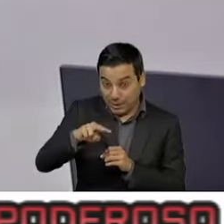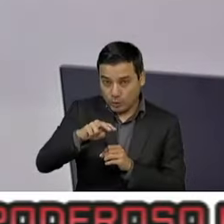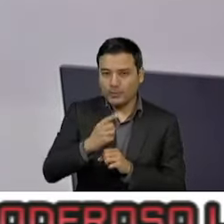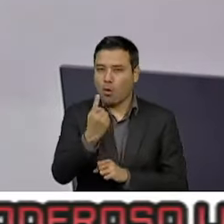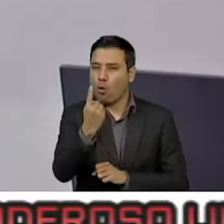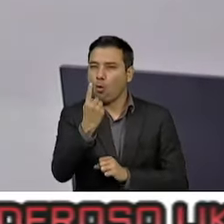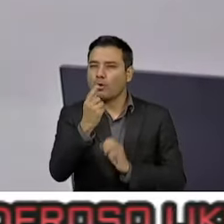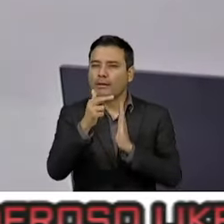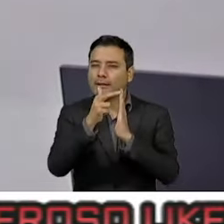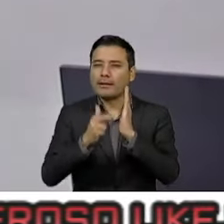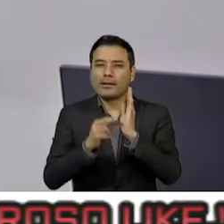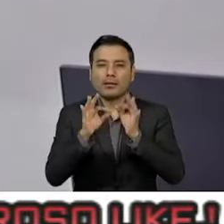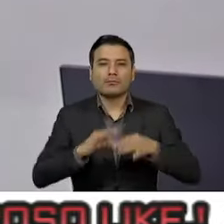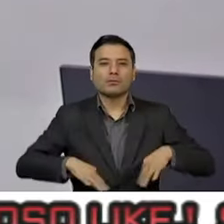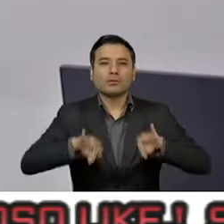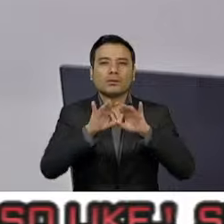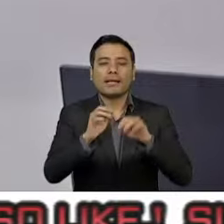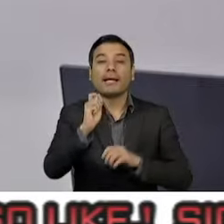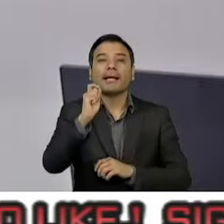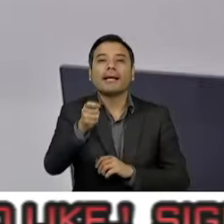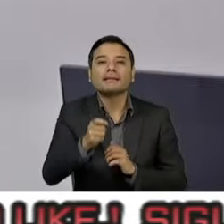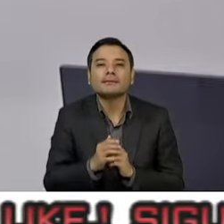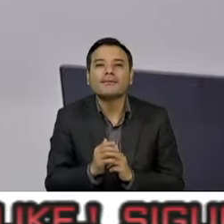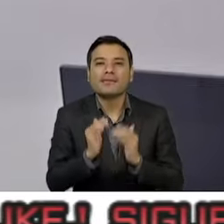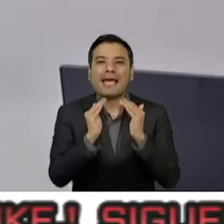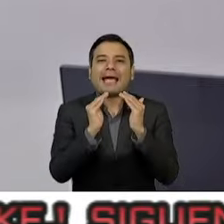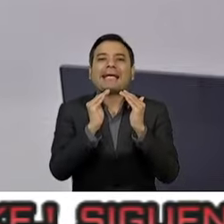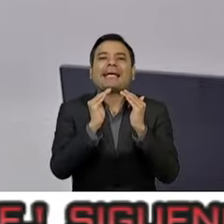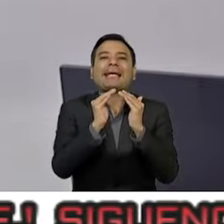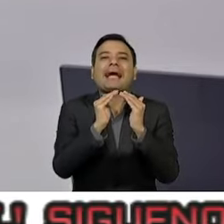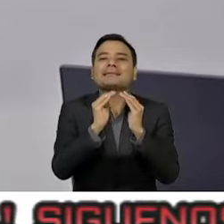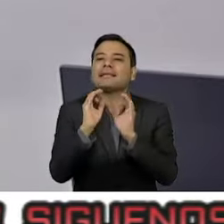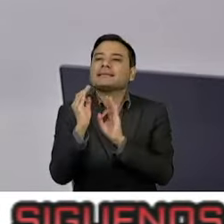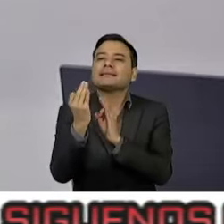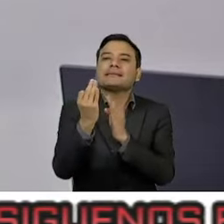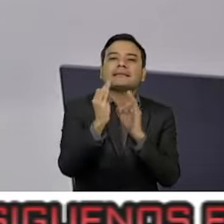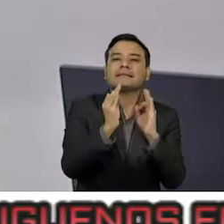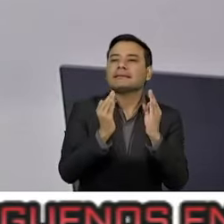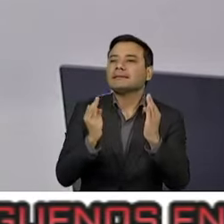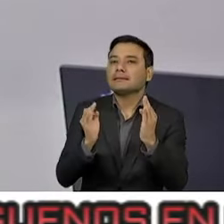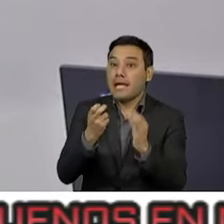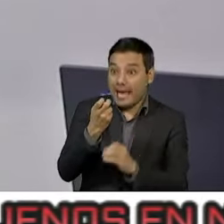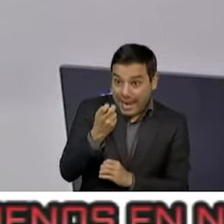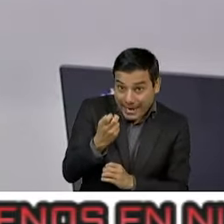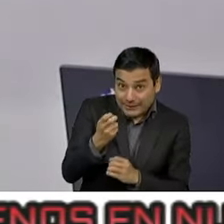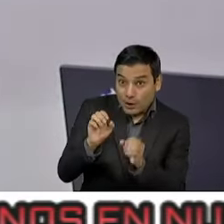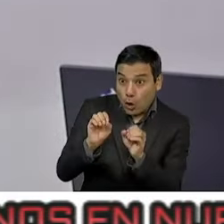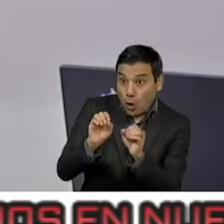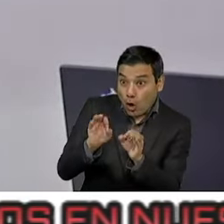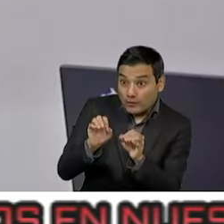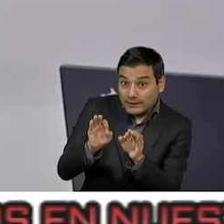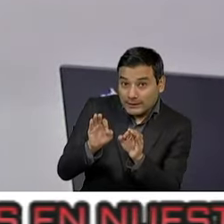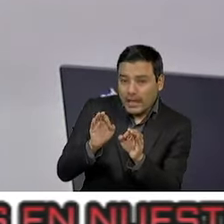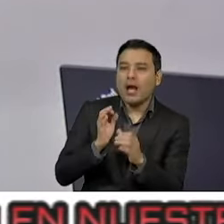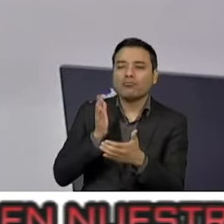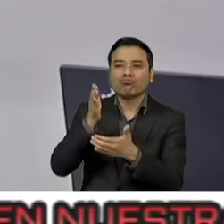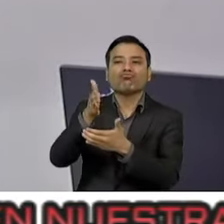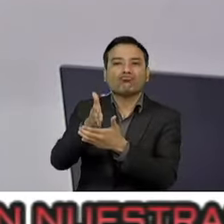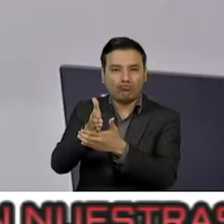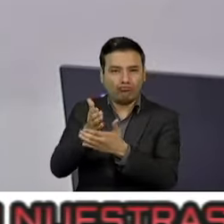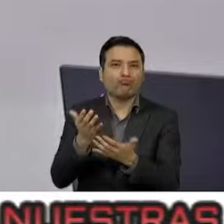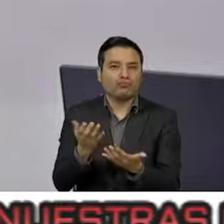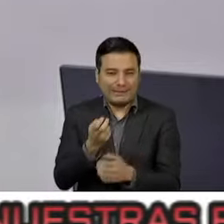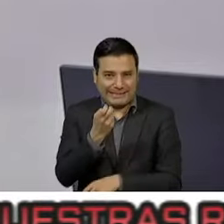de la proximidad domiciliaria, es decir, en el acercamiento al punto de presencia del ciudadano, esto es, al domicilio